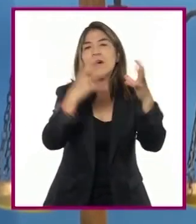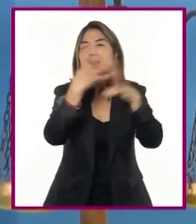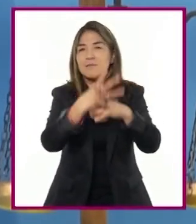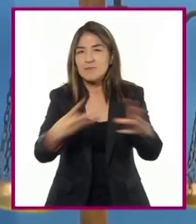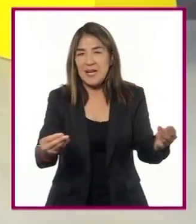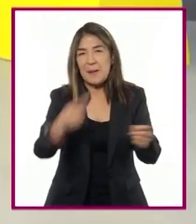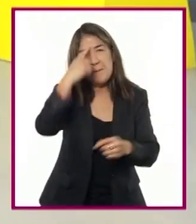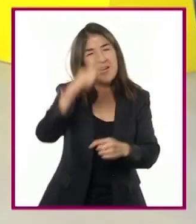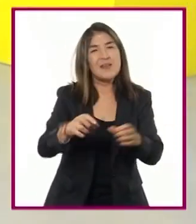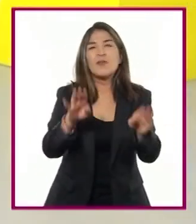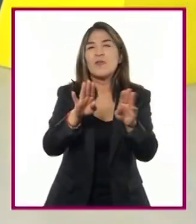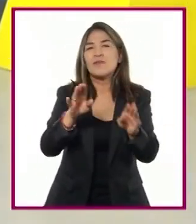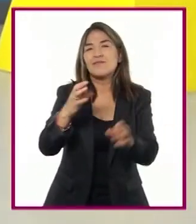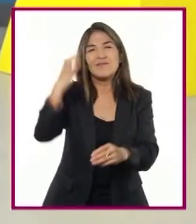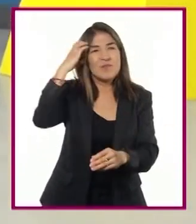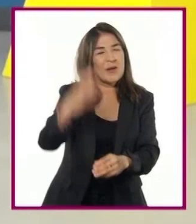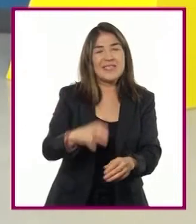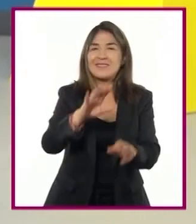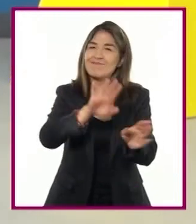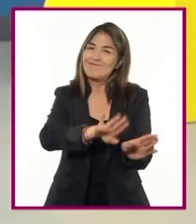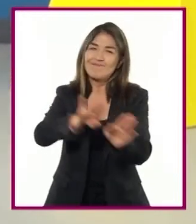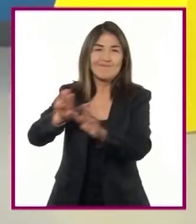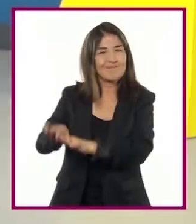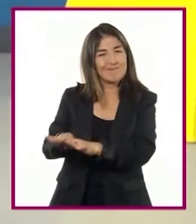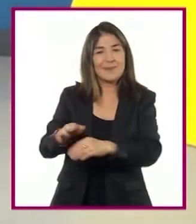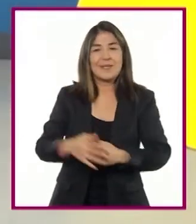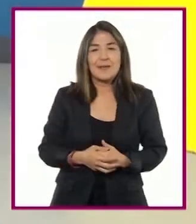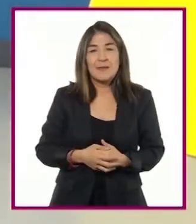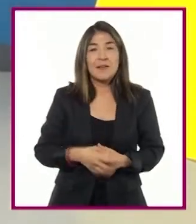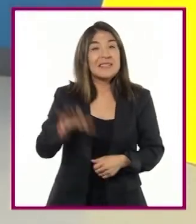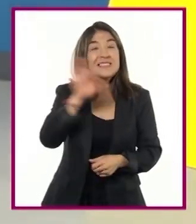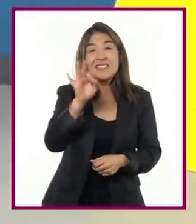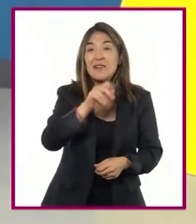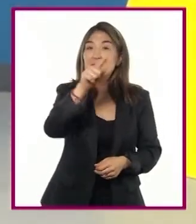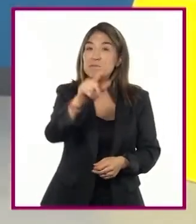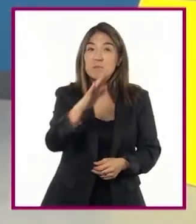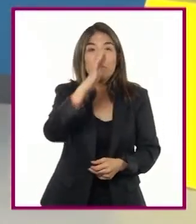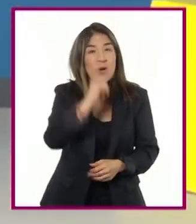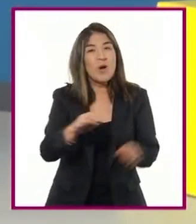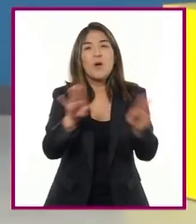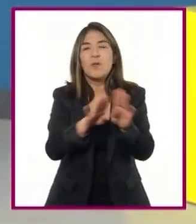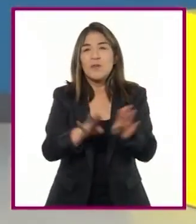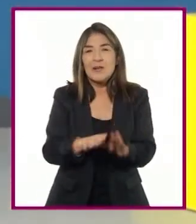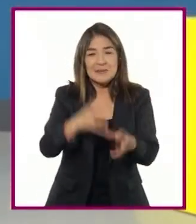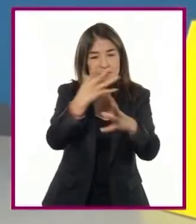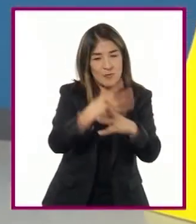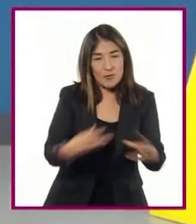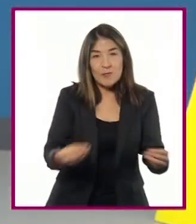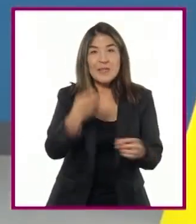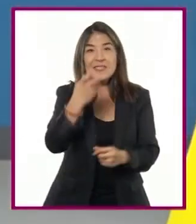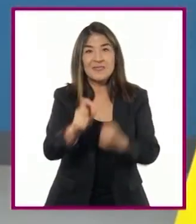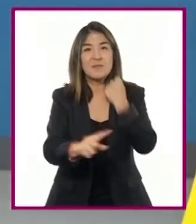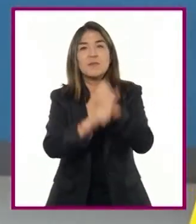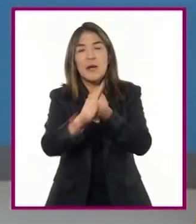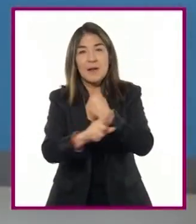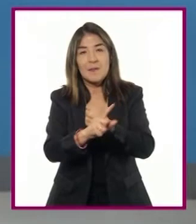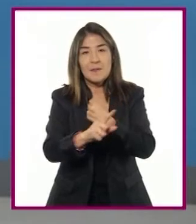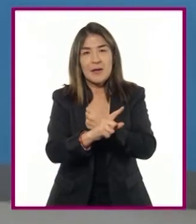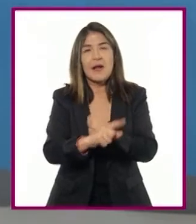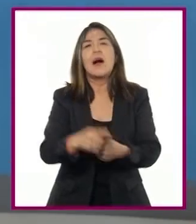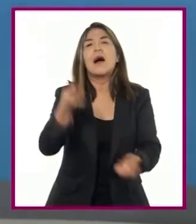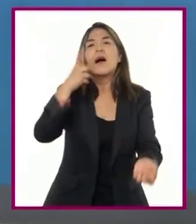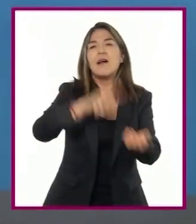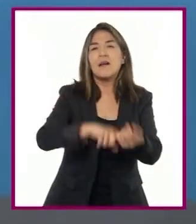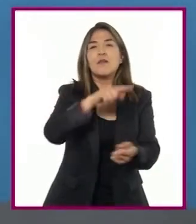no violenta. En caso de no lograr la solución del conflicto en la etapa inicial, antes de que llegue